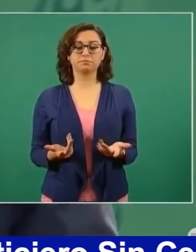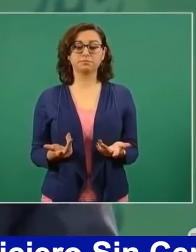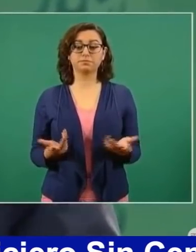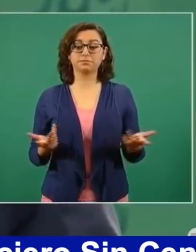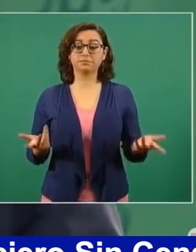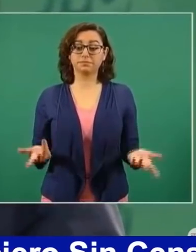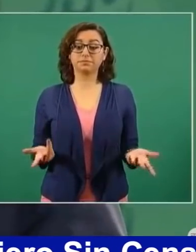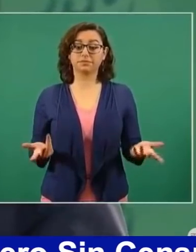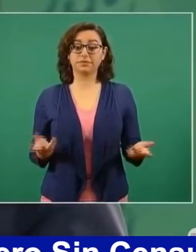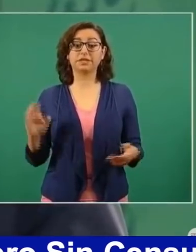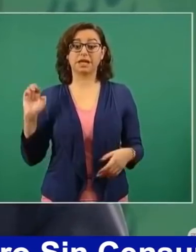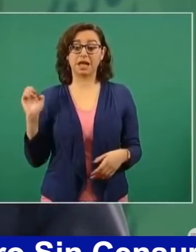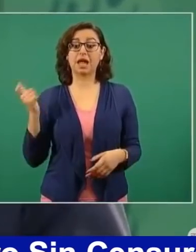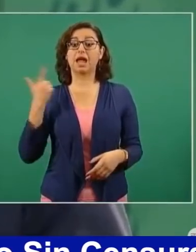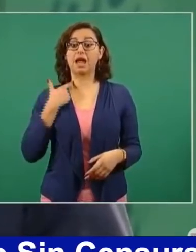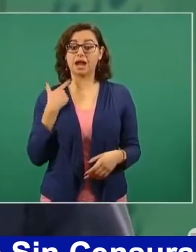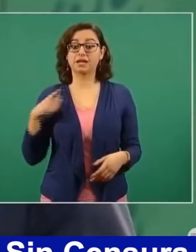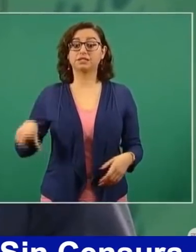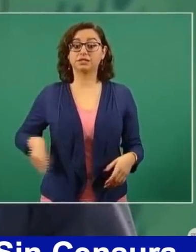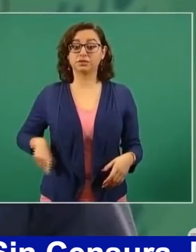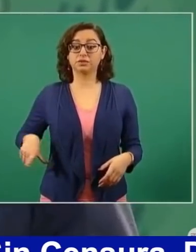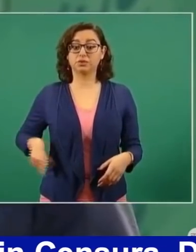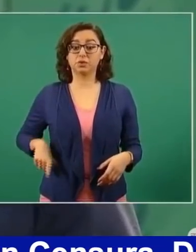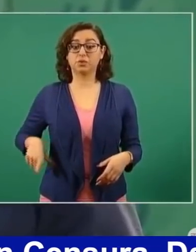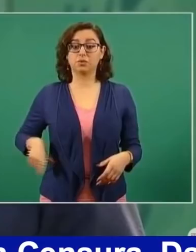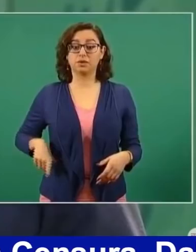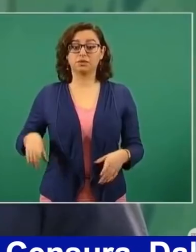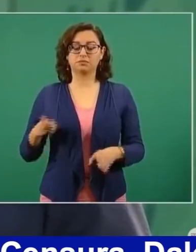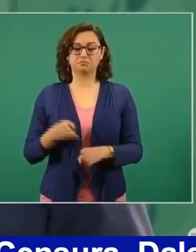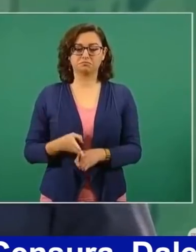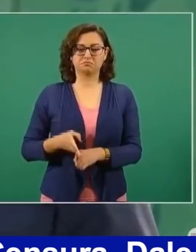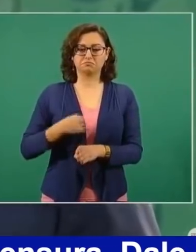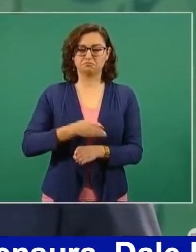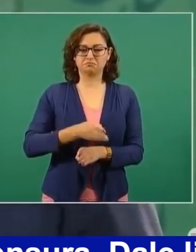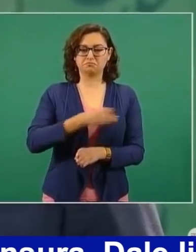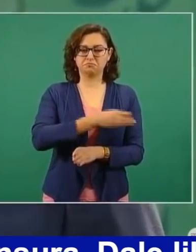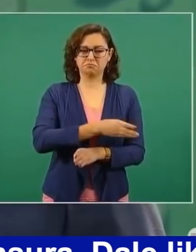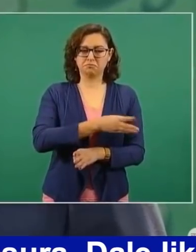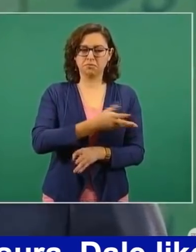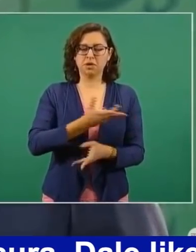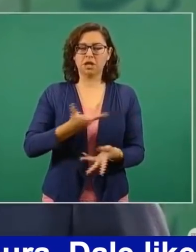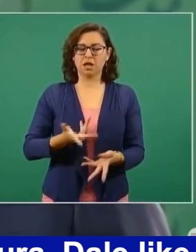el gobierno anterior se hicieron avalúos